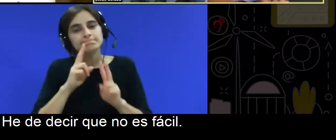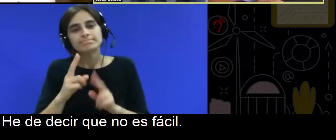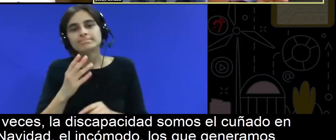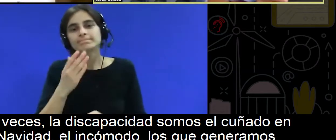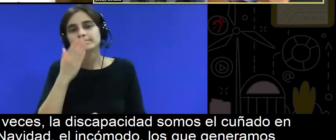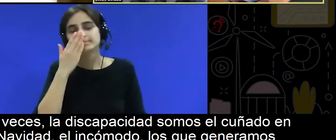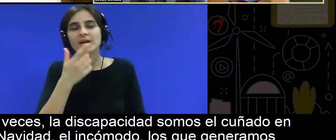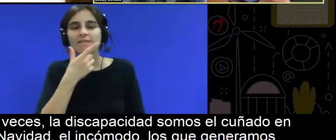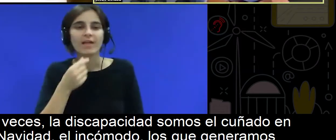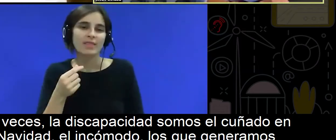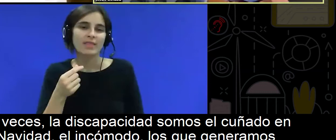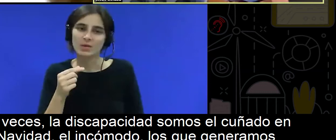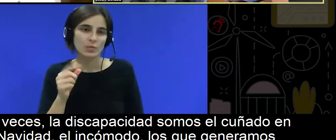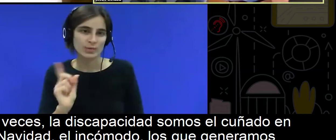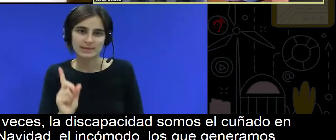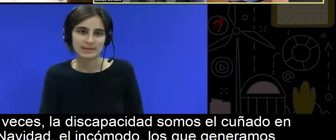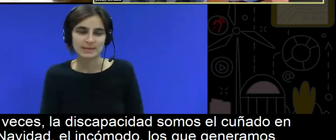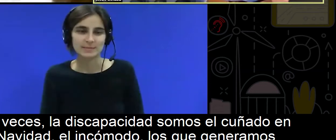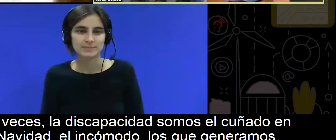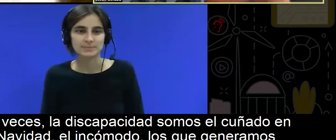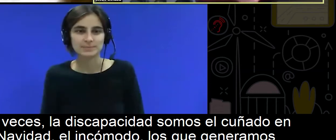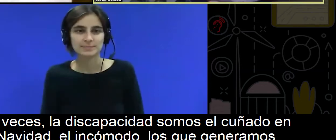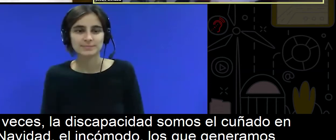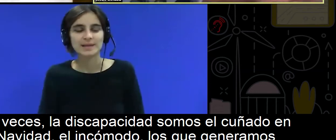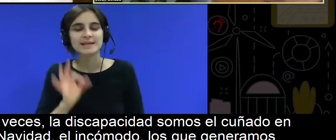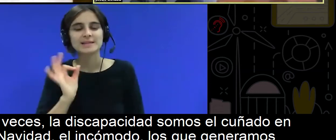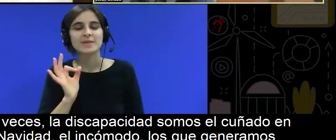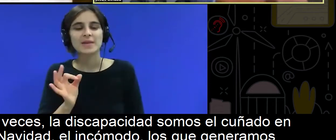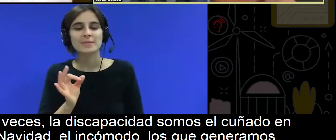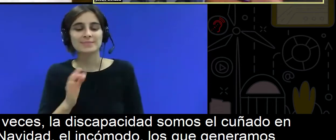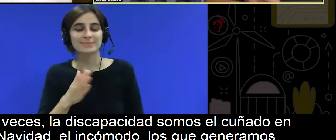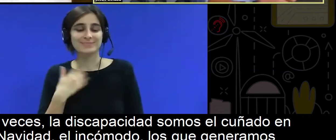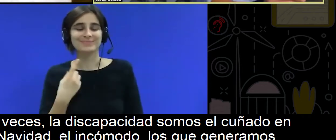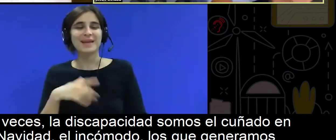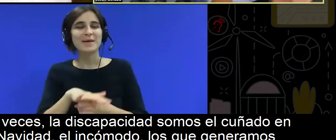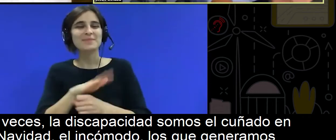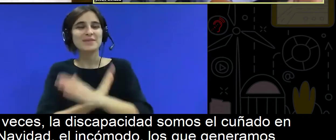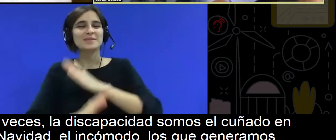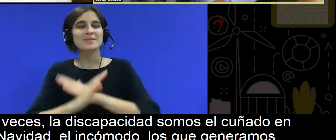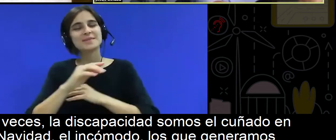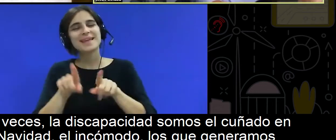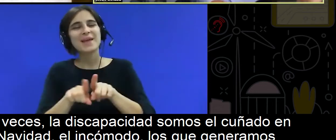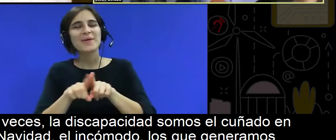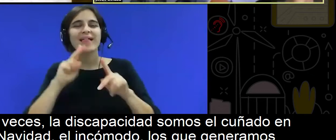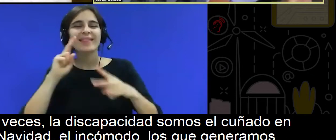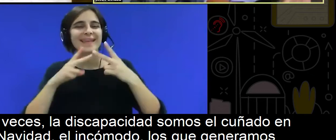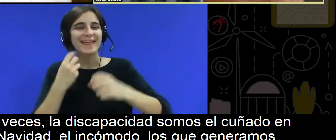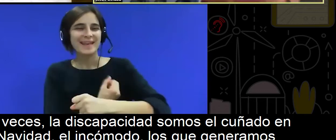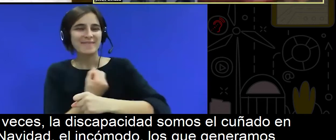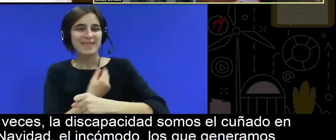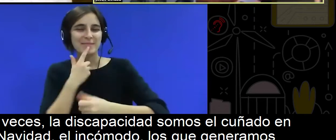la discapacidad somos el cuñado, por así decirlo, en las cenas de Navidad, ¿no? Un poco